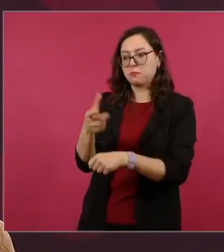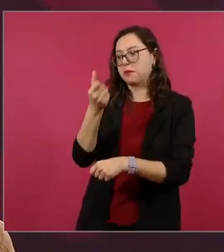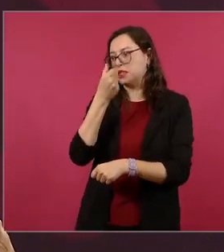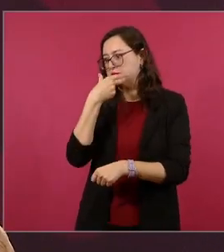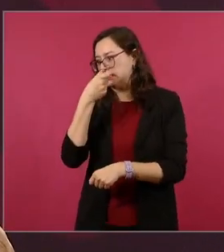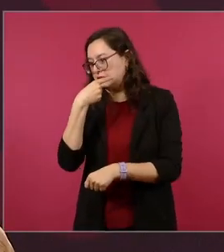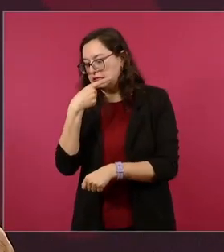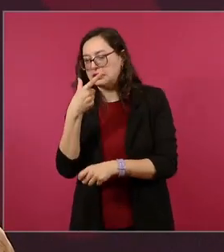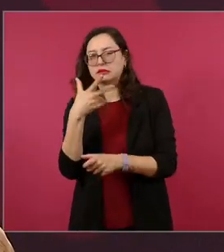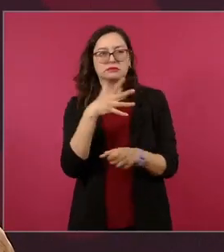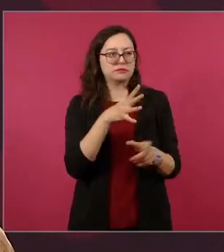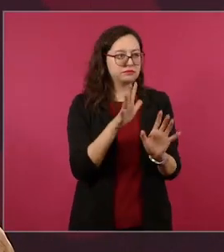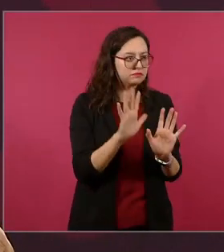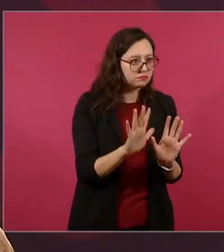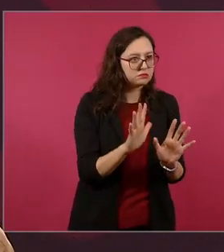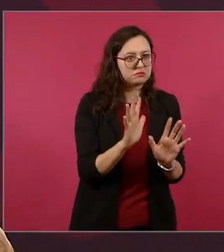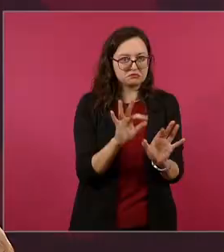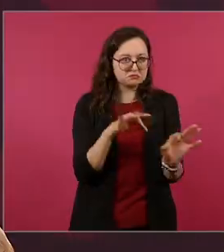medicinas